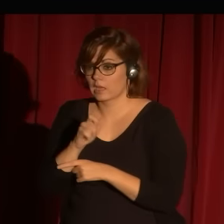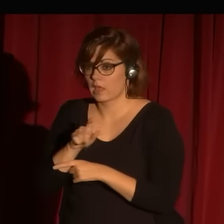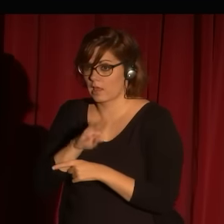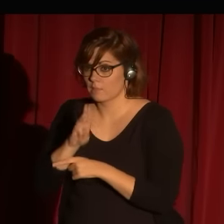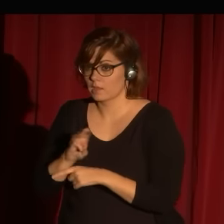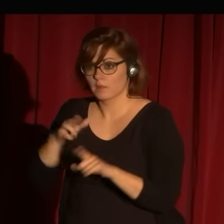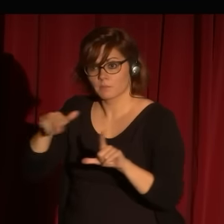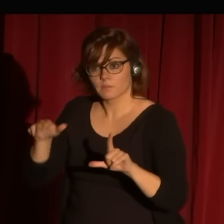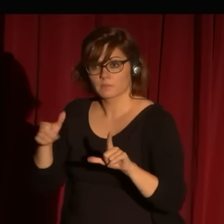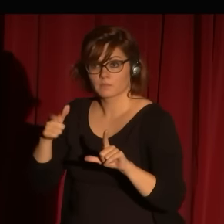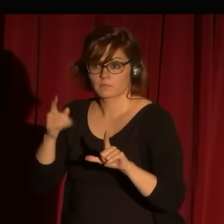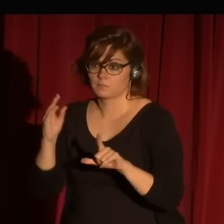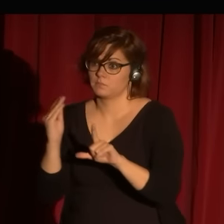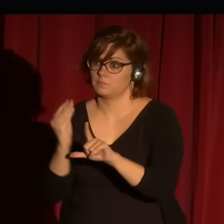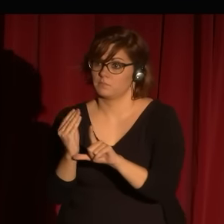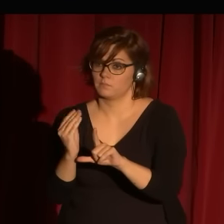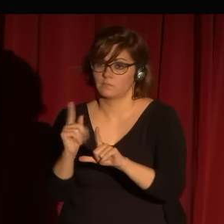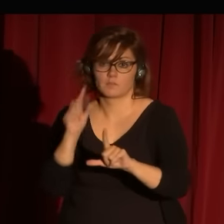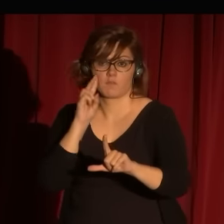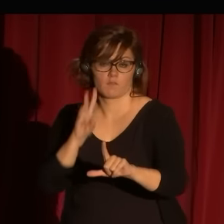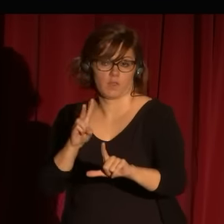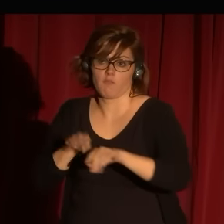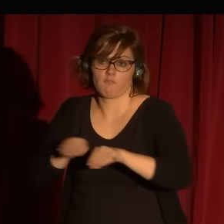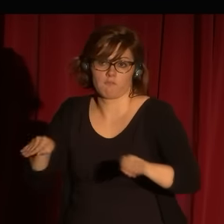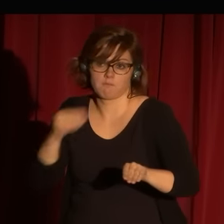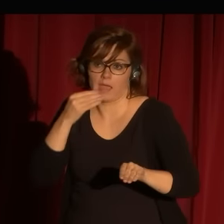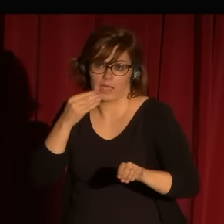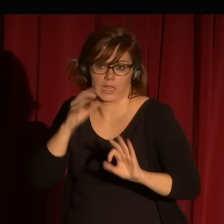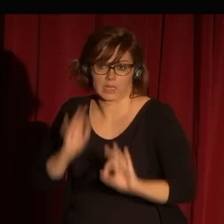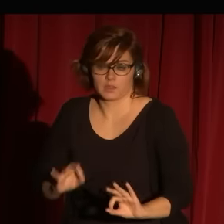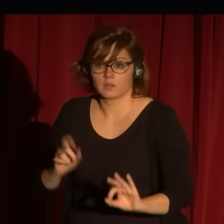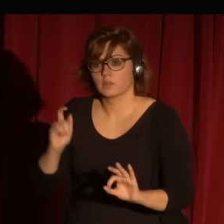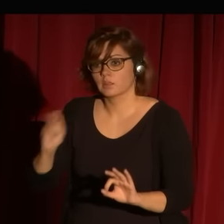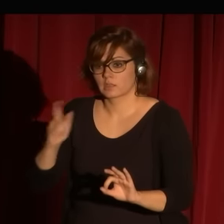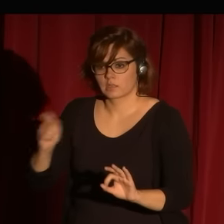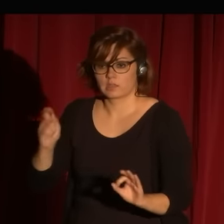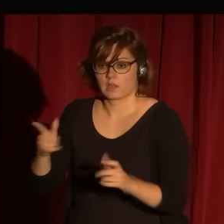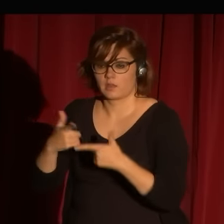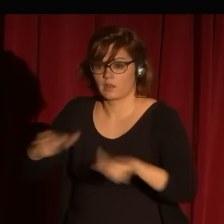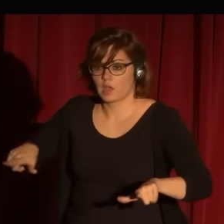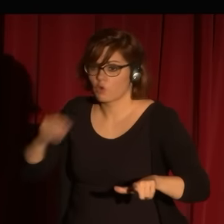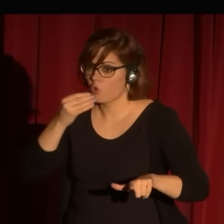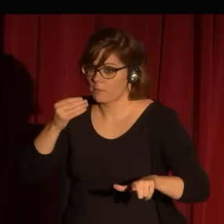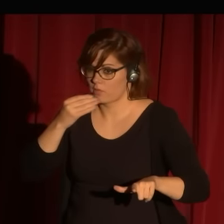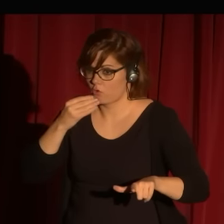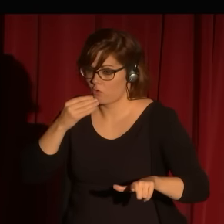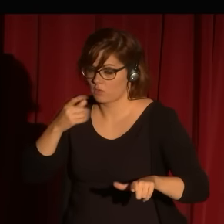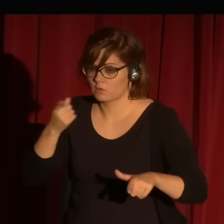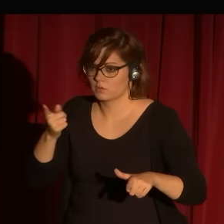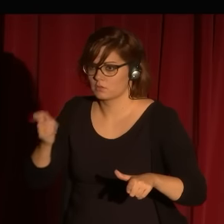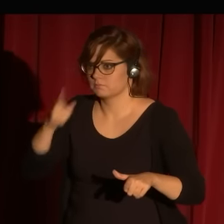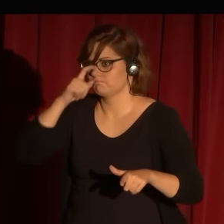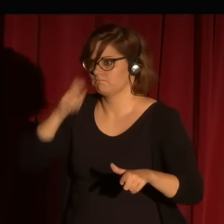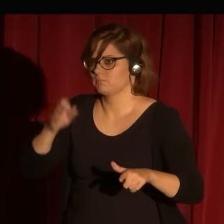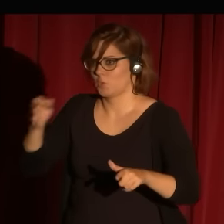está pintando cuadros que al colgarse evocan un banquete se cuelgan Por cierto en comedores y evocan precisamente lo mismo que